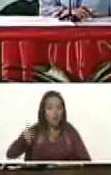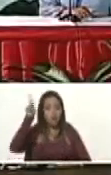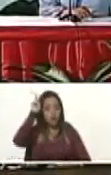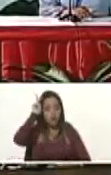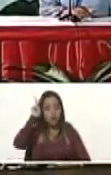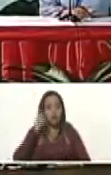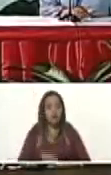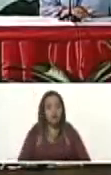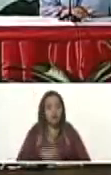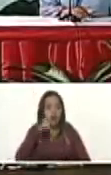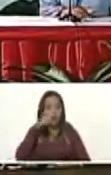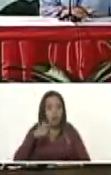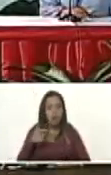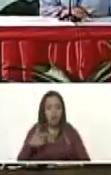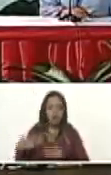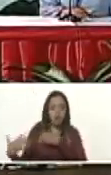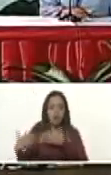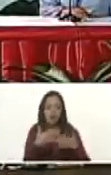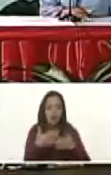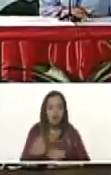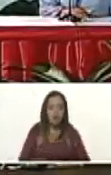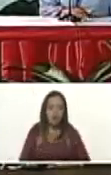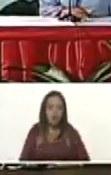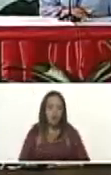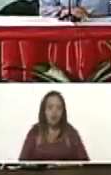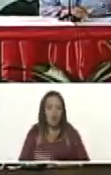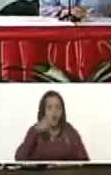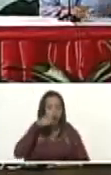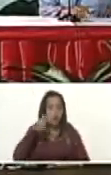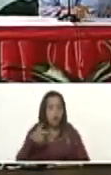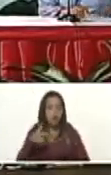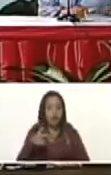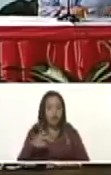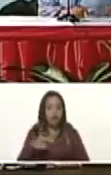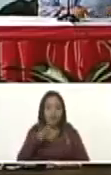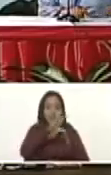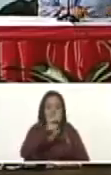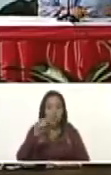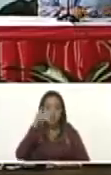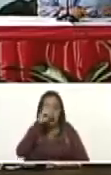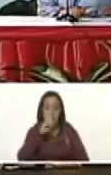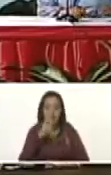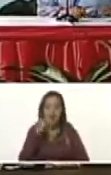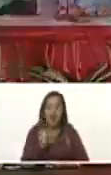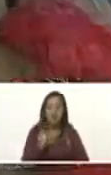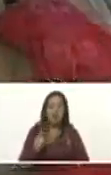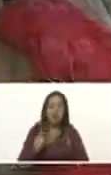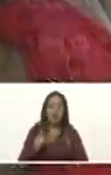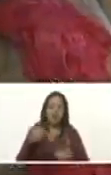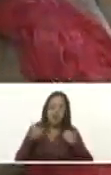causa de los pueblos que luchan, la causa de los pueblos que en 500 años han resistido.